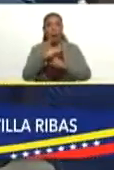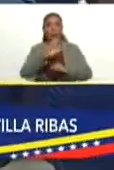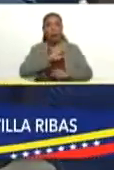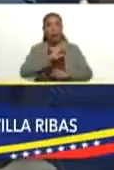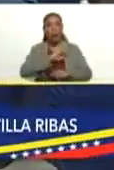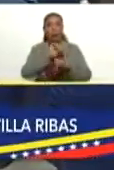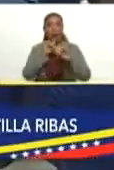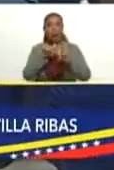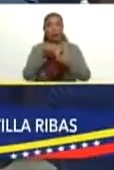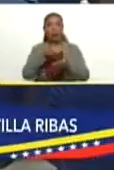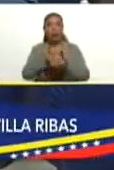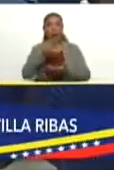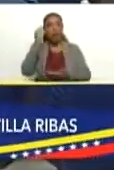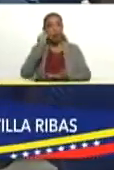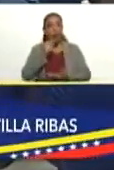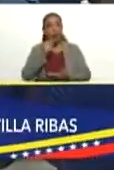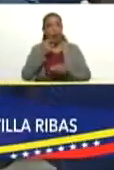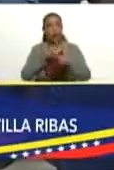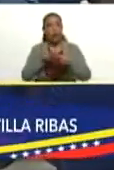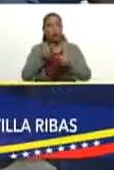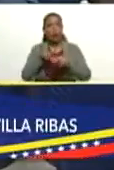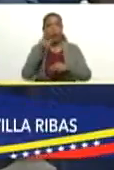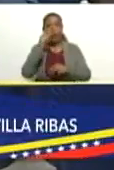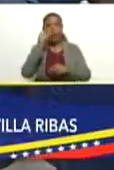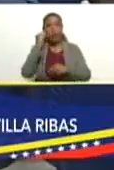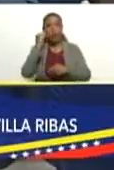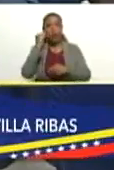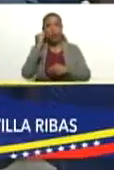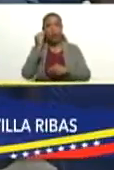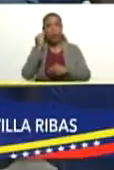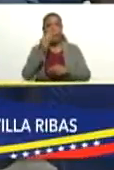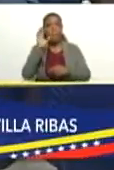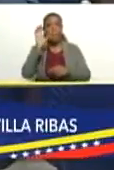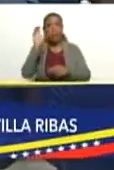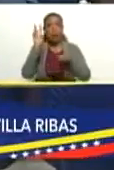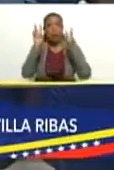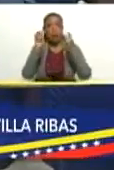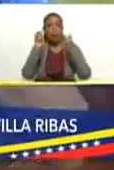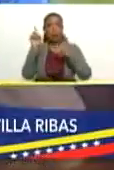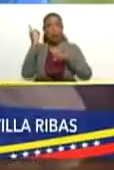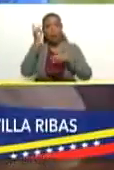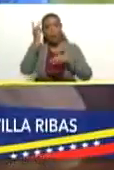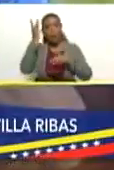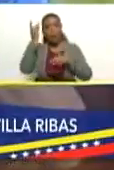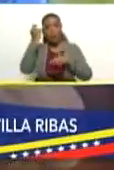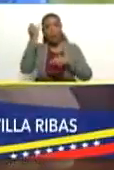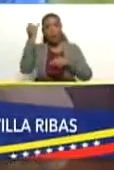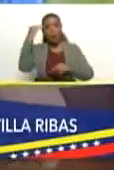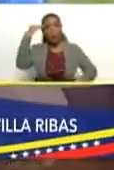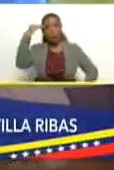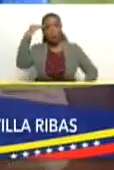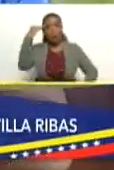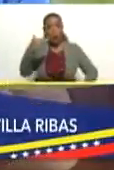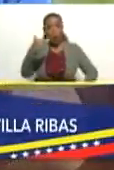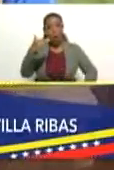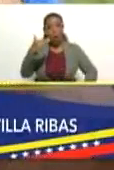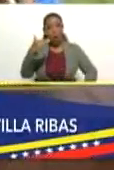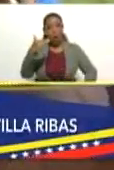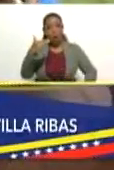cultural del Estado Sucre, son los niñitos de Patria Nueva, esos que inventaron el saludo militar, el